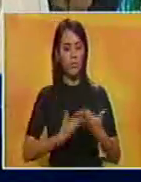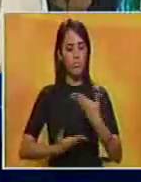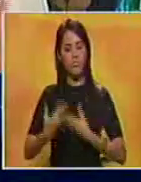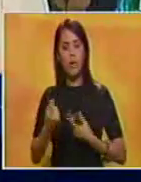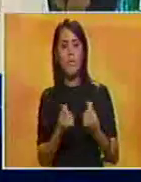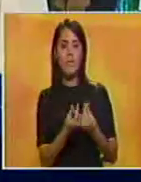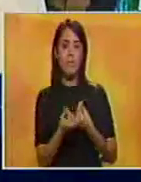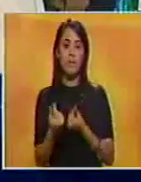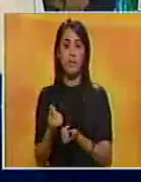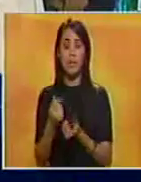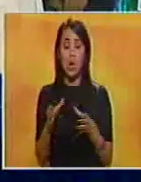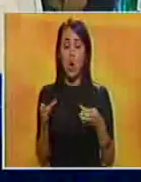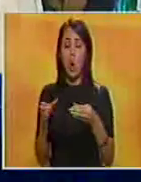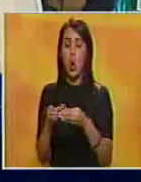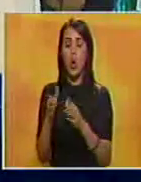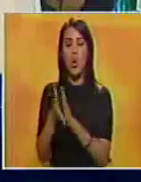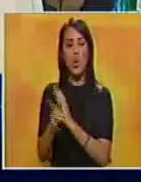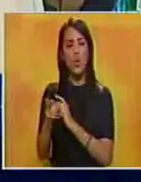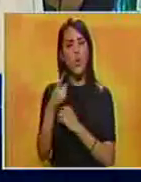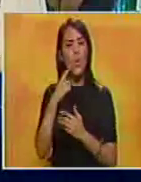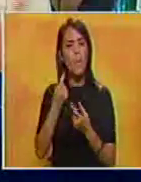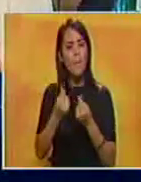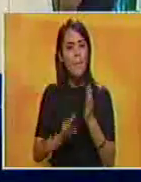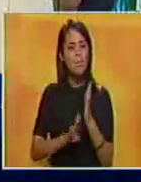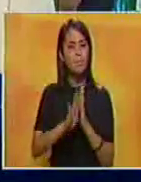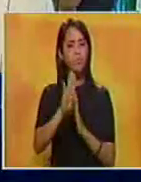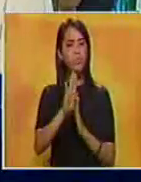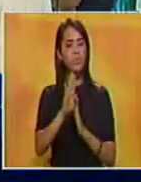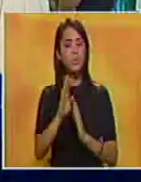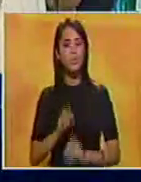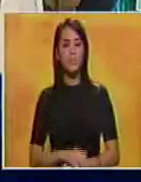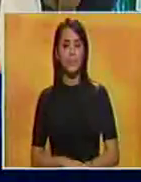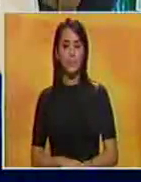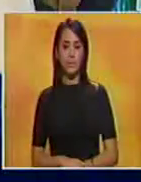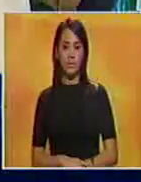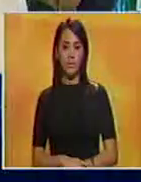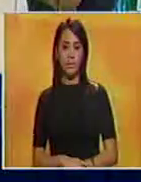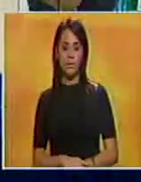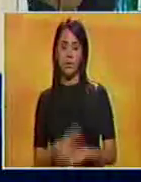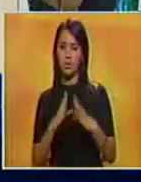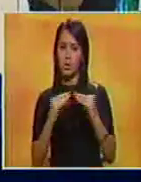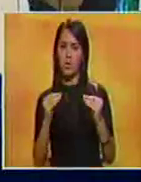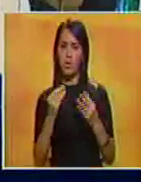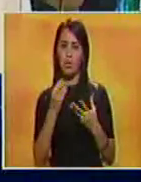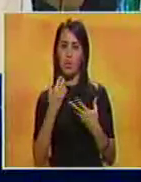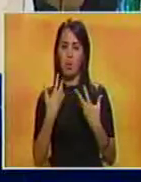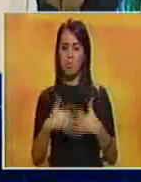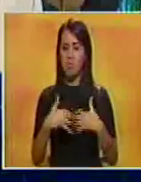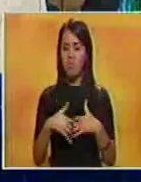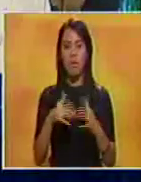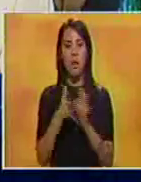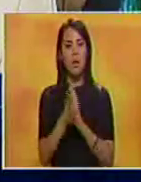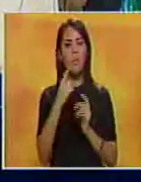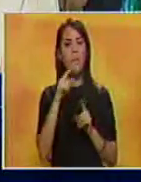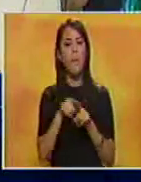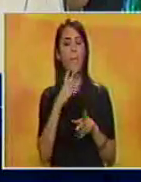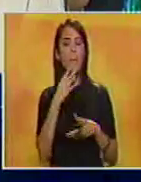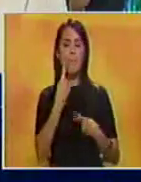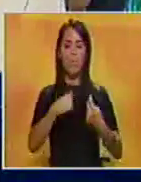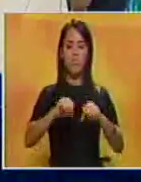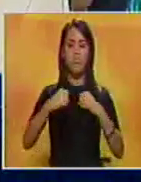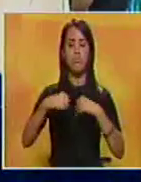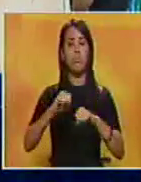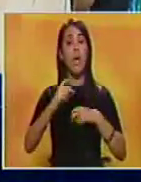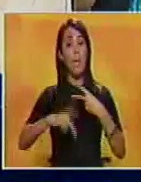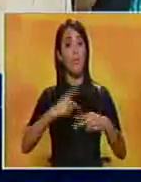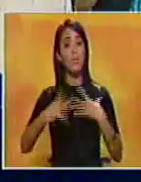financieras, conformar un equipo, levantar capital, buscar un espacio, todo lo que conlleva pues abrir un emprendimiento. Pero bueno, fue un proceso